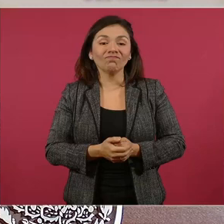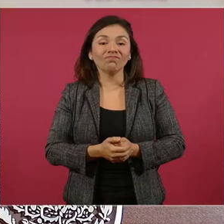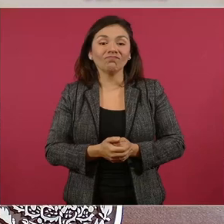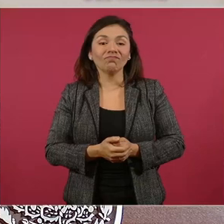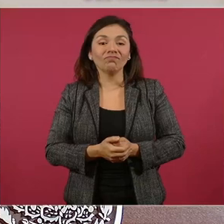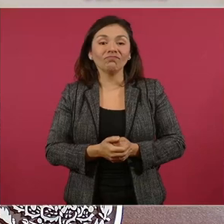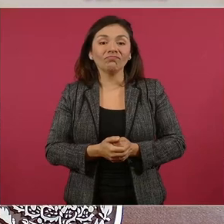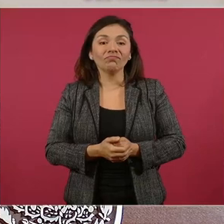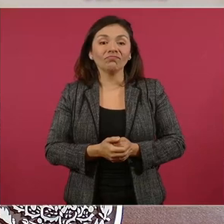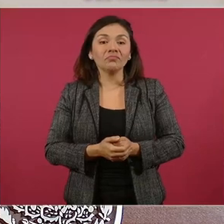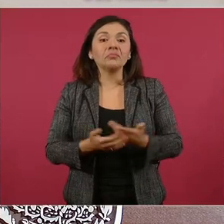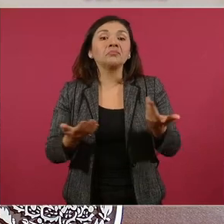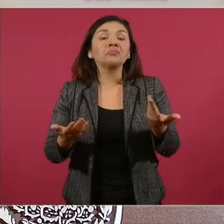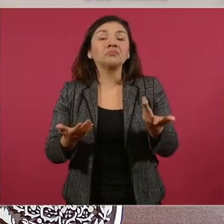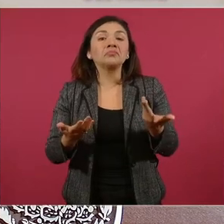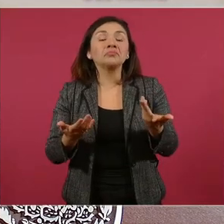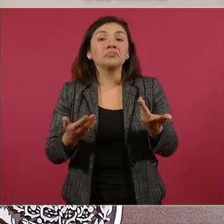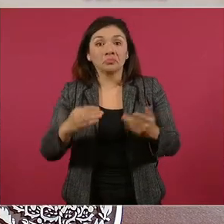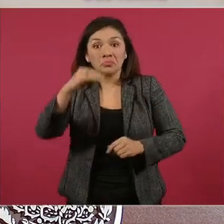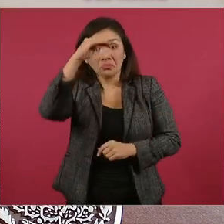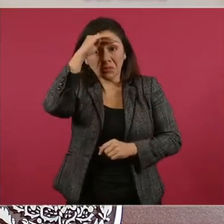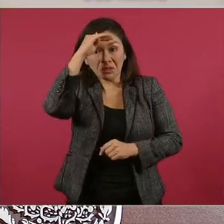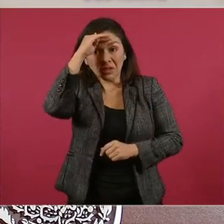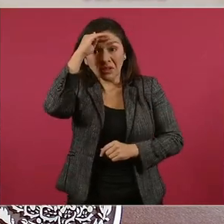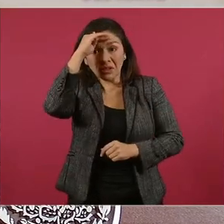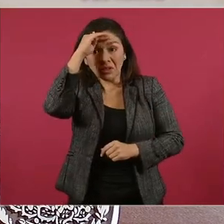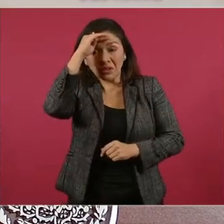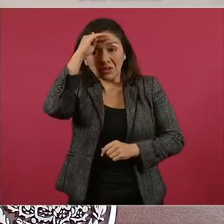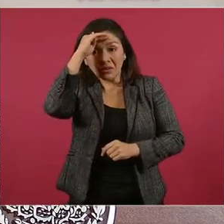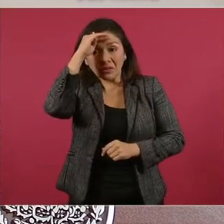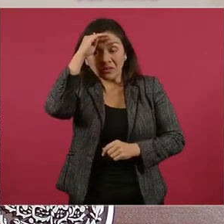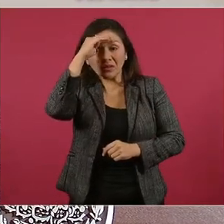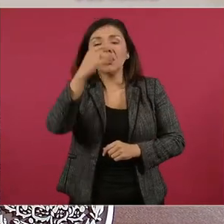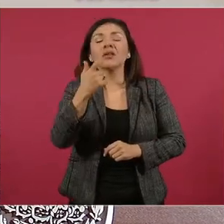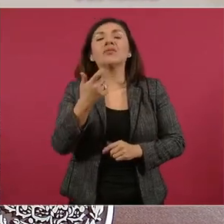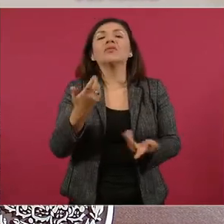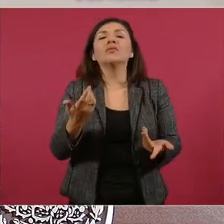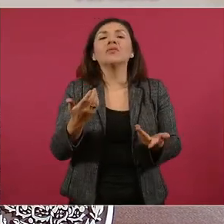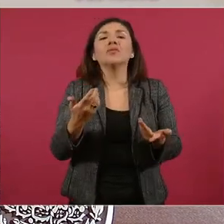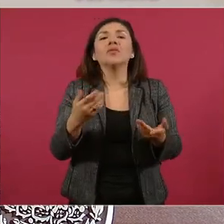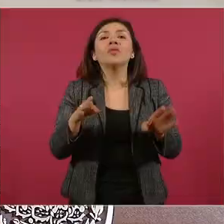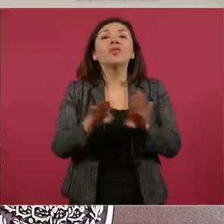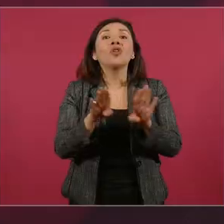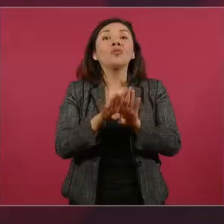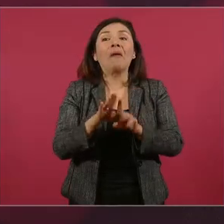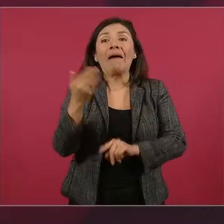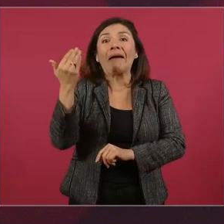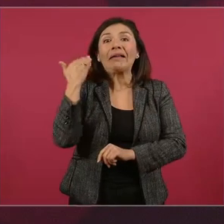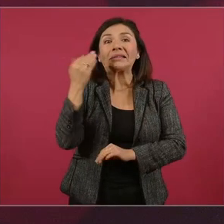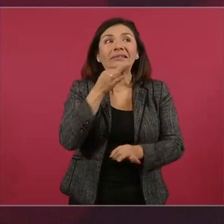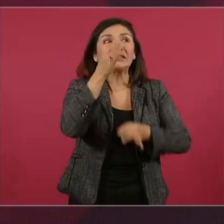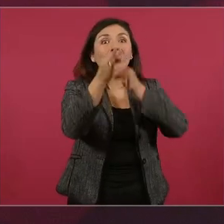no costaría, como se difundió